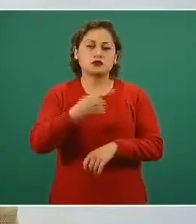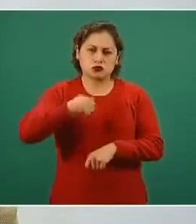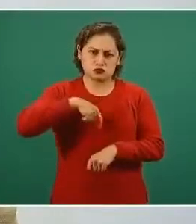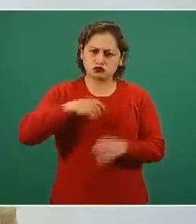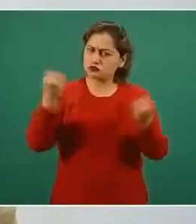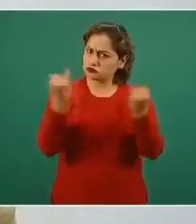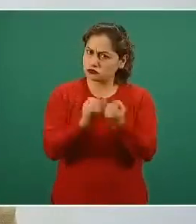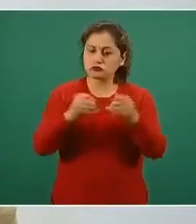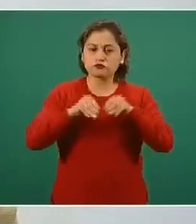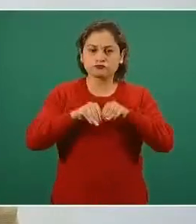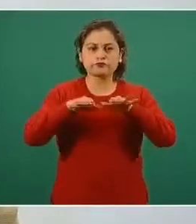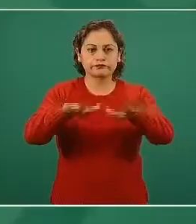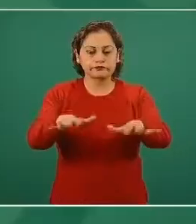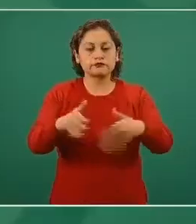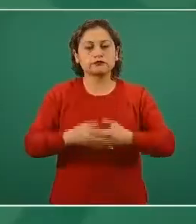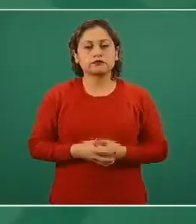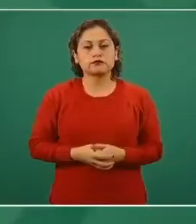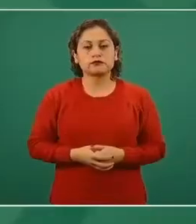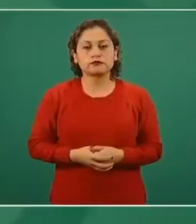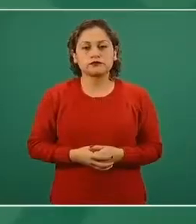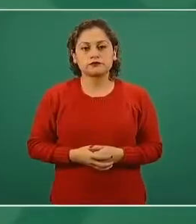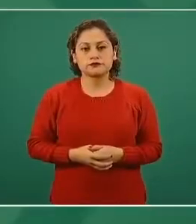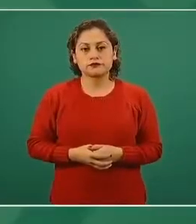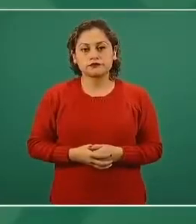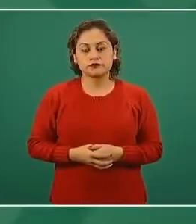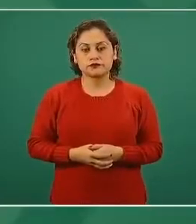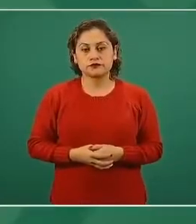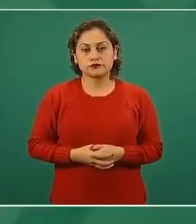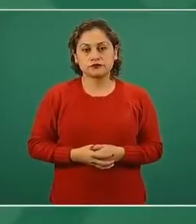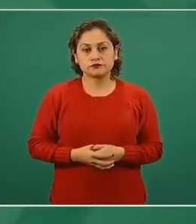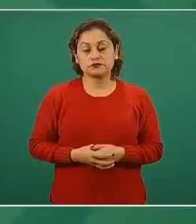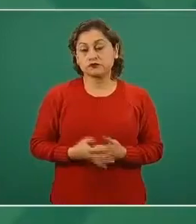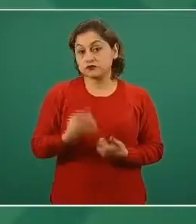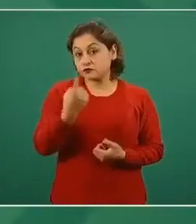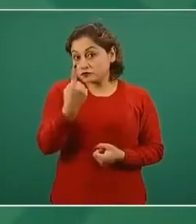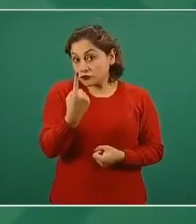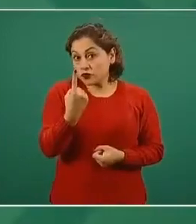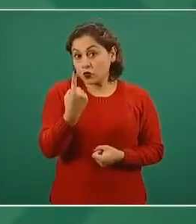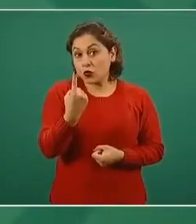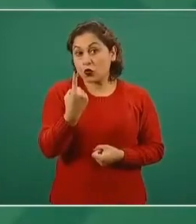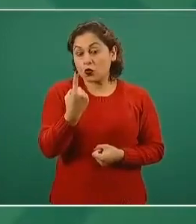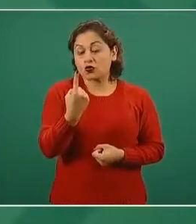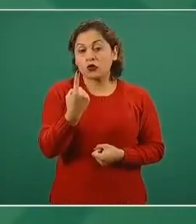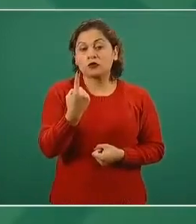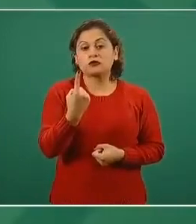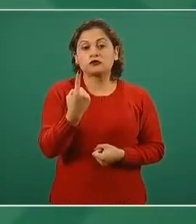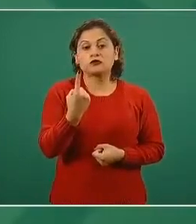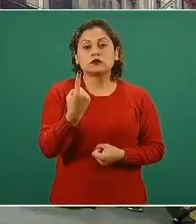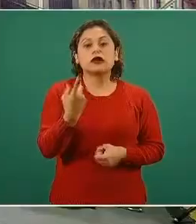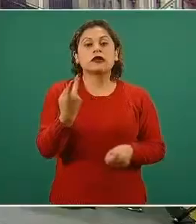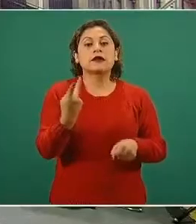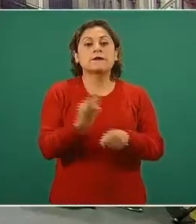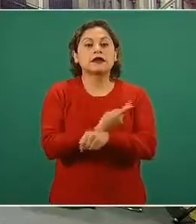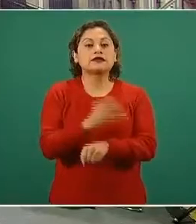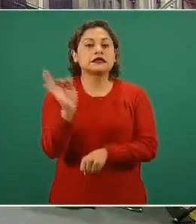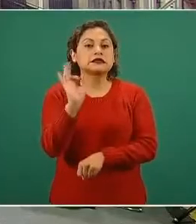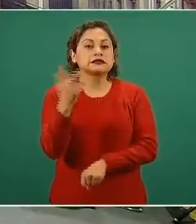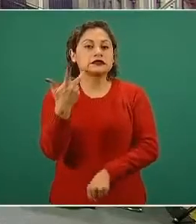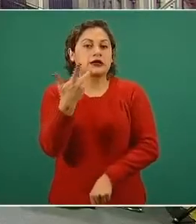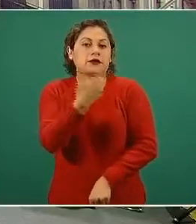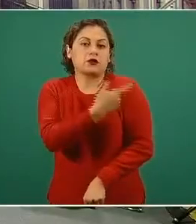sobre un caso de un evento posiblemente asociado a vacunación, un evento